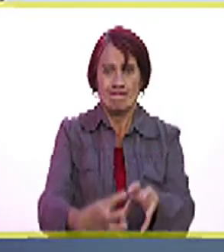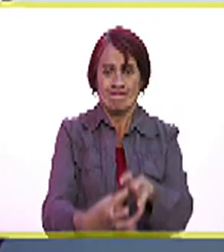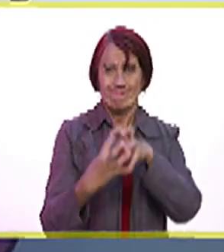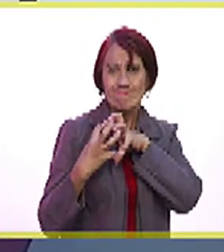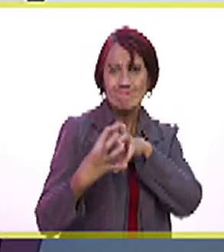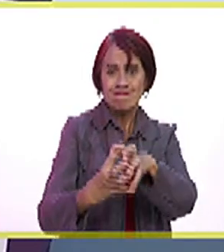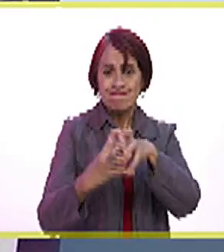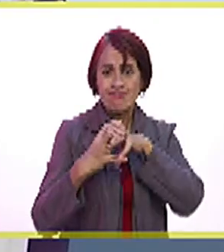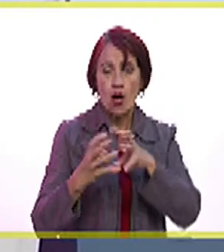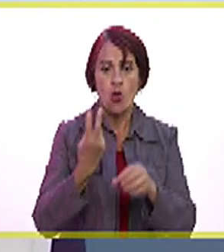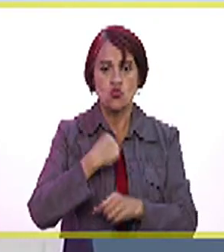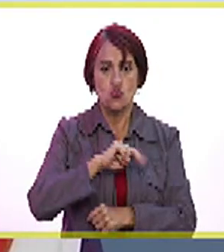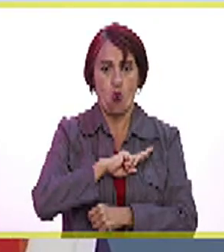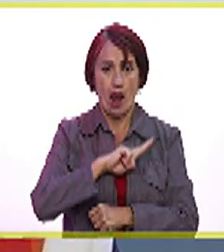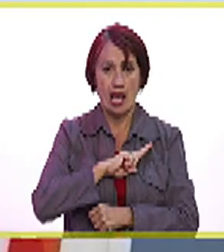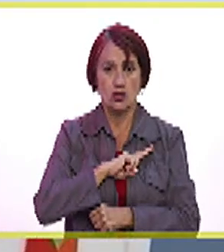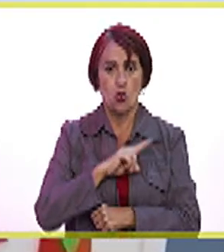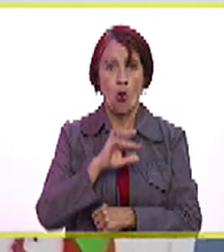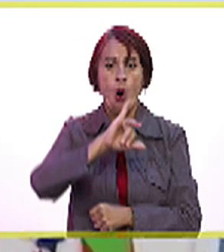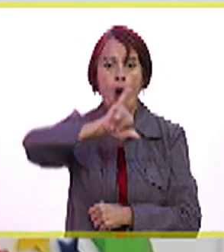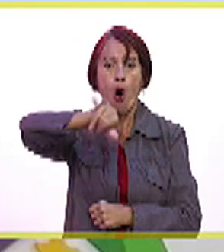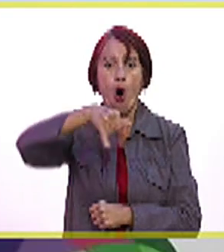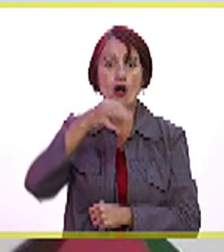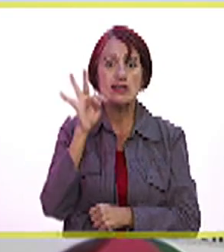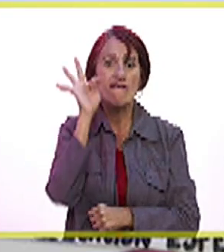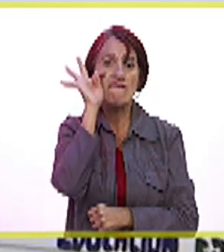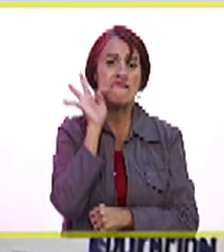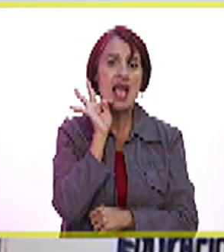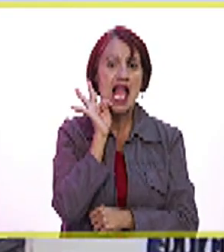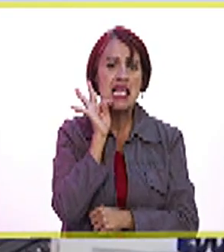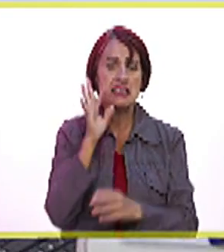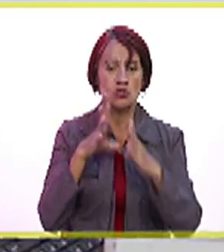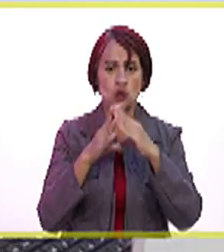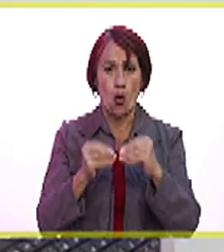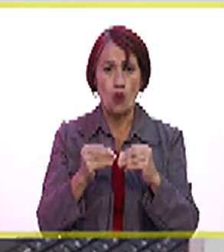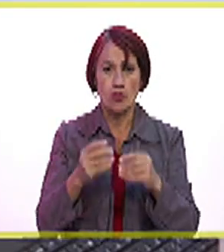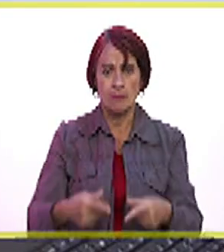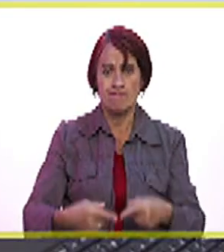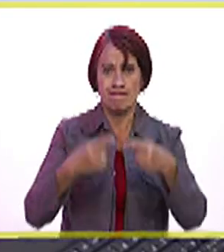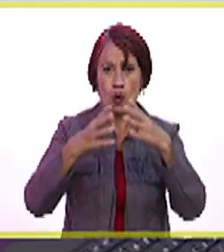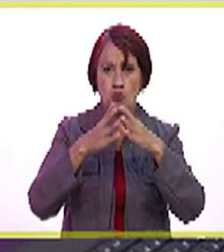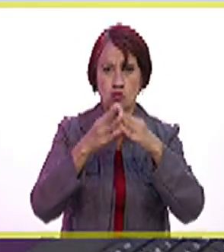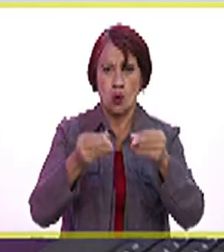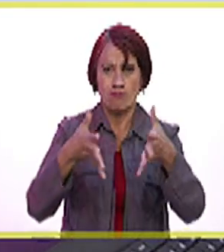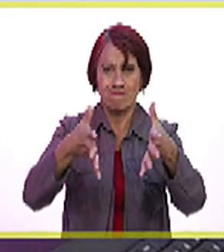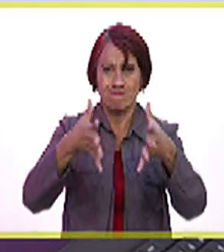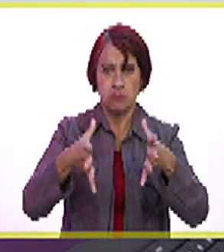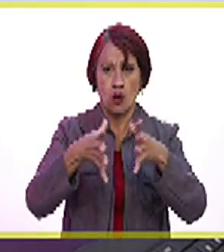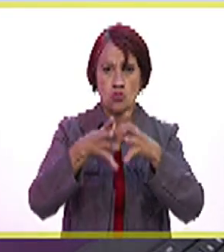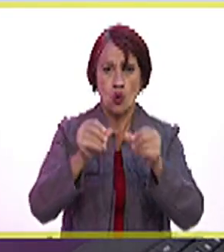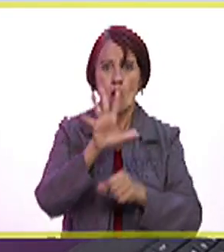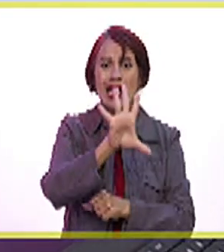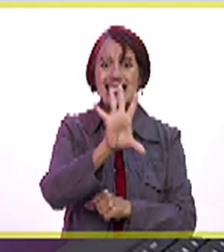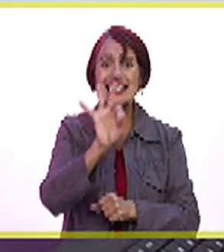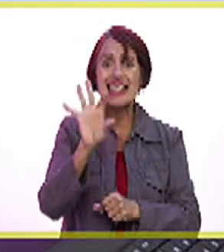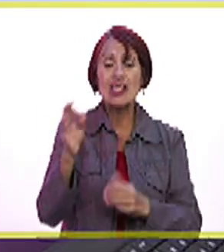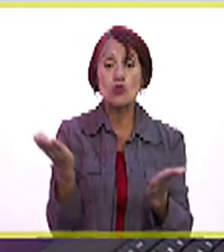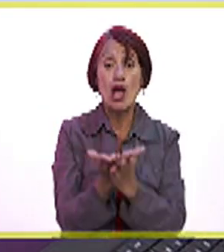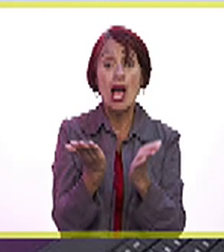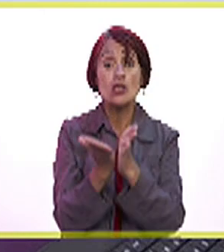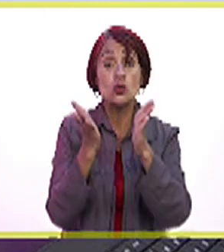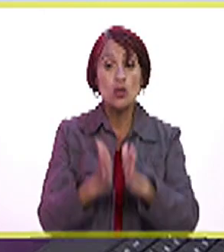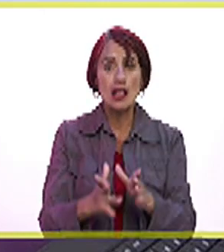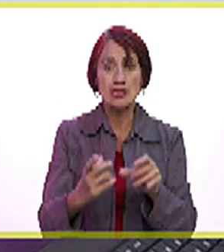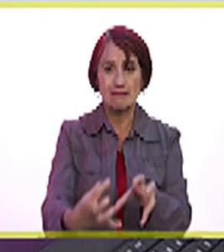donde nuestro José Félix Rivas y Campos Elías lograron recolectar más de 1.500 estudiantes y lucharon contra